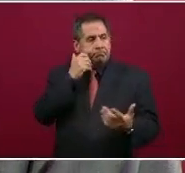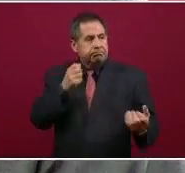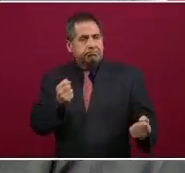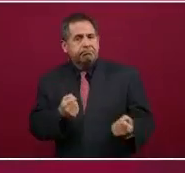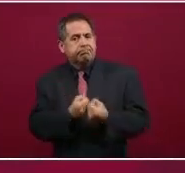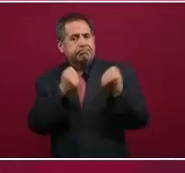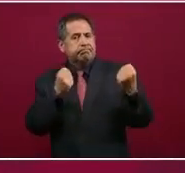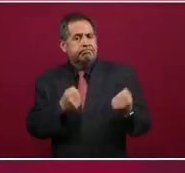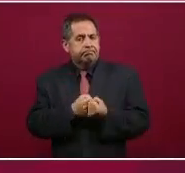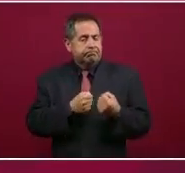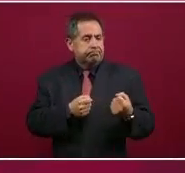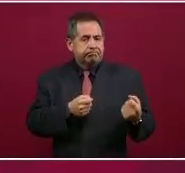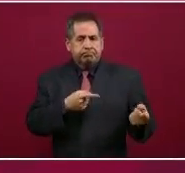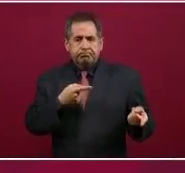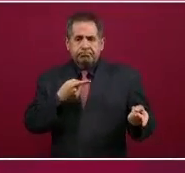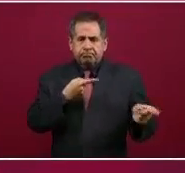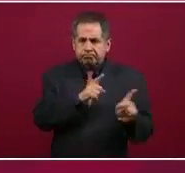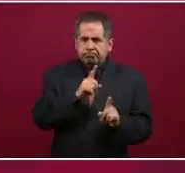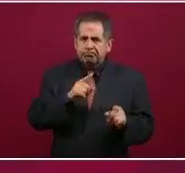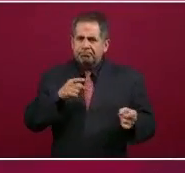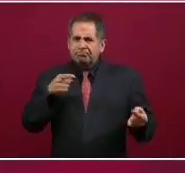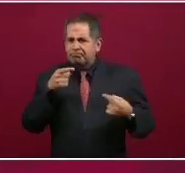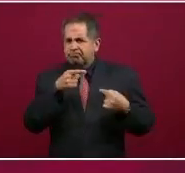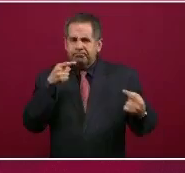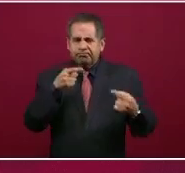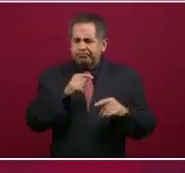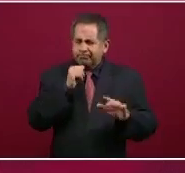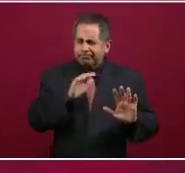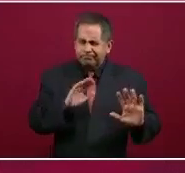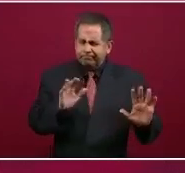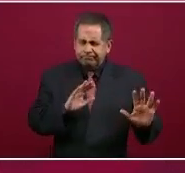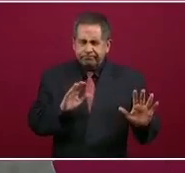confrontación, sin ofensas,